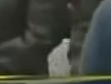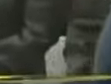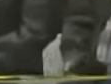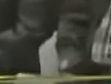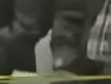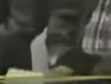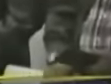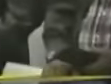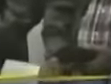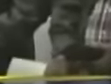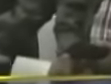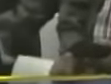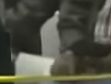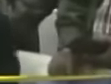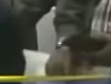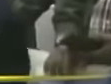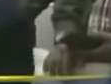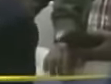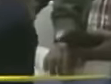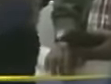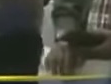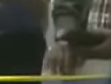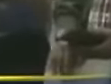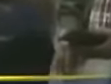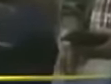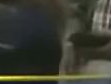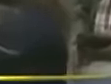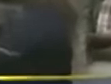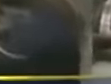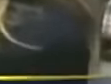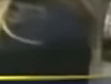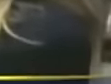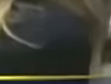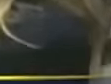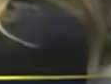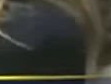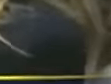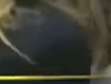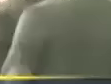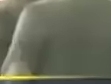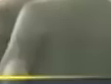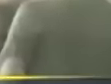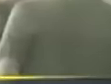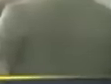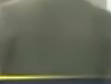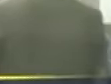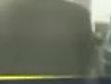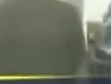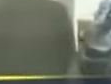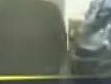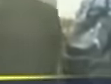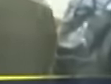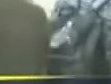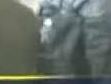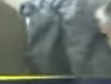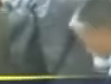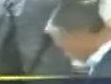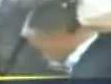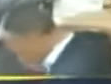seguir justamente encaminados en el diálogo profundo, en el diálogo